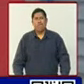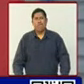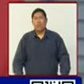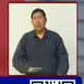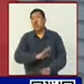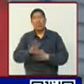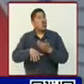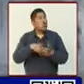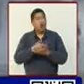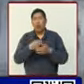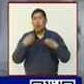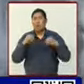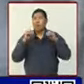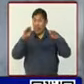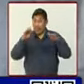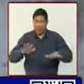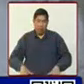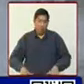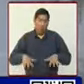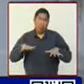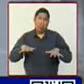Toditas las tiendas están bajo lodo.